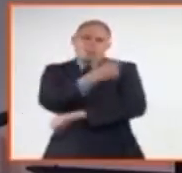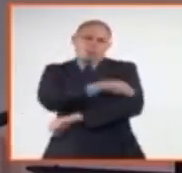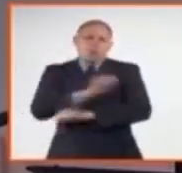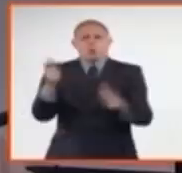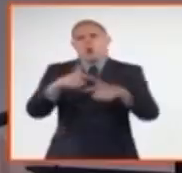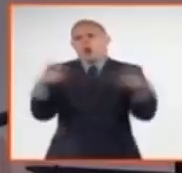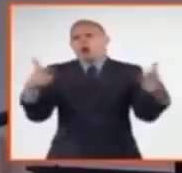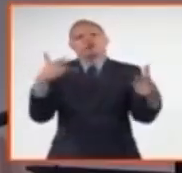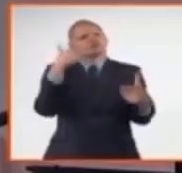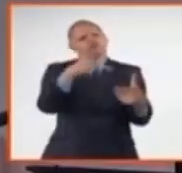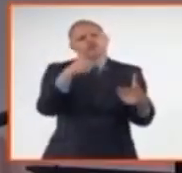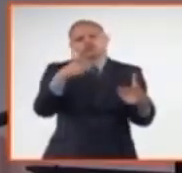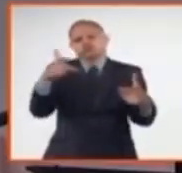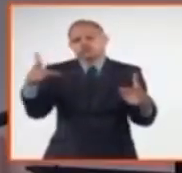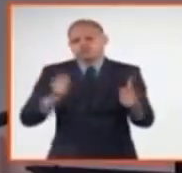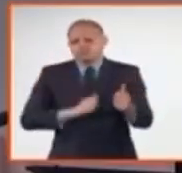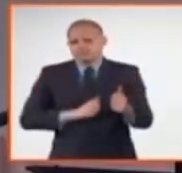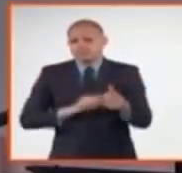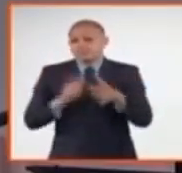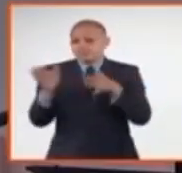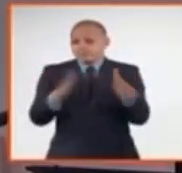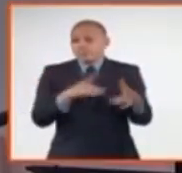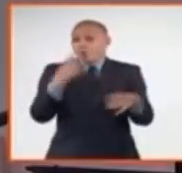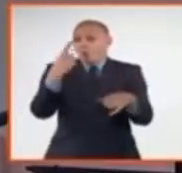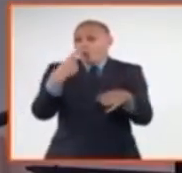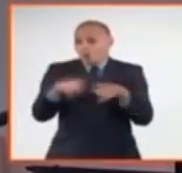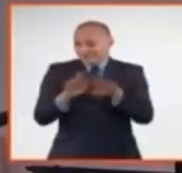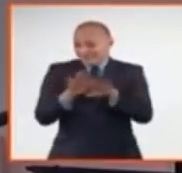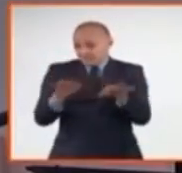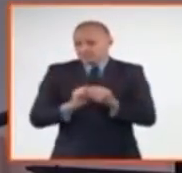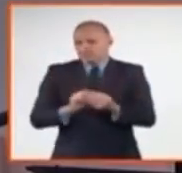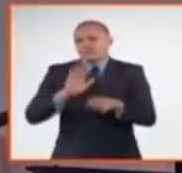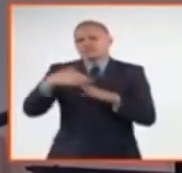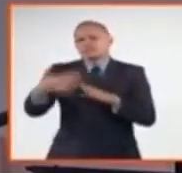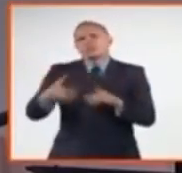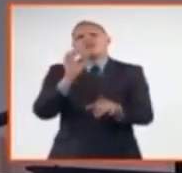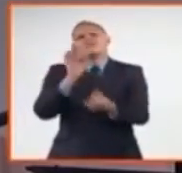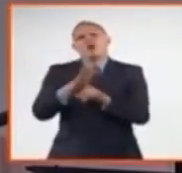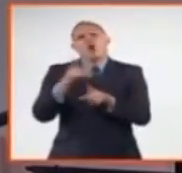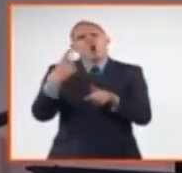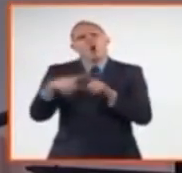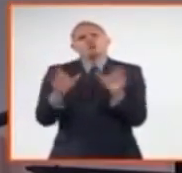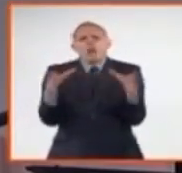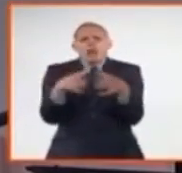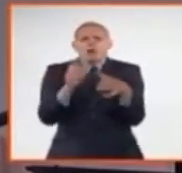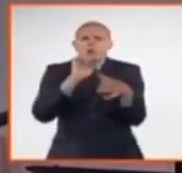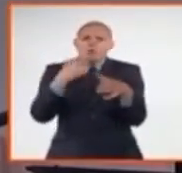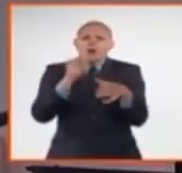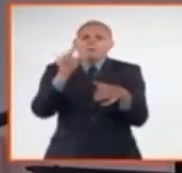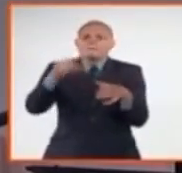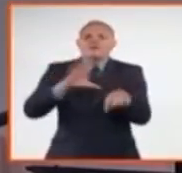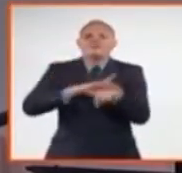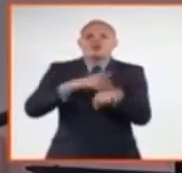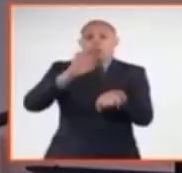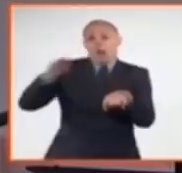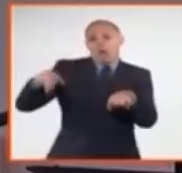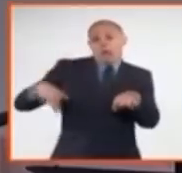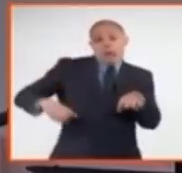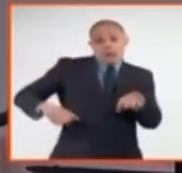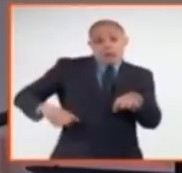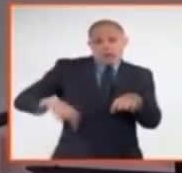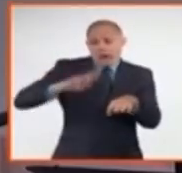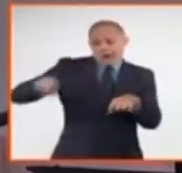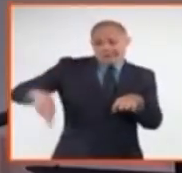grupos específicos de riesgo como son los pacientes que son nefrópatas y también las embarazadas